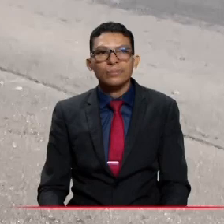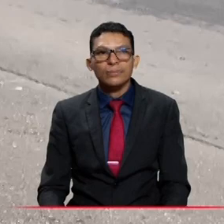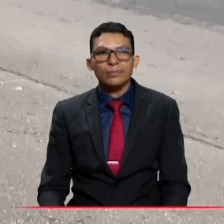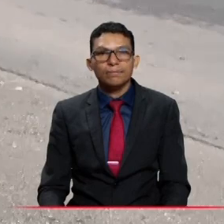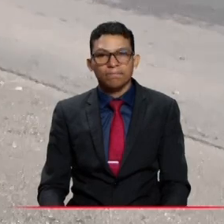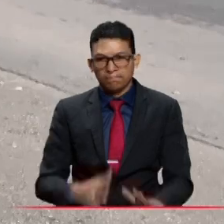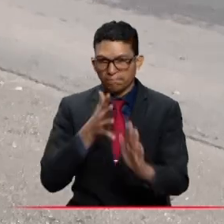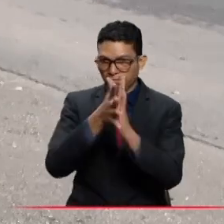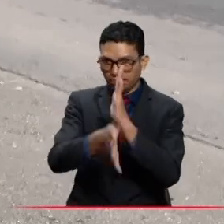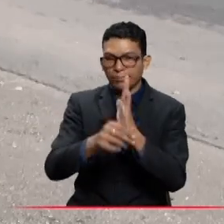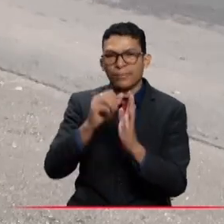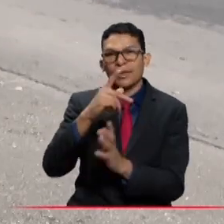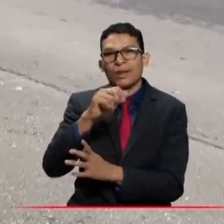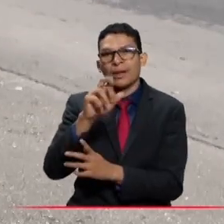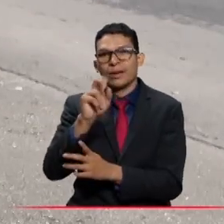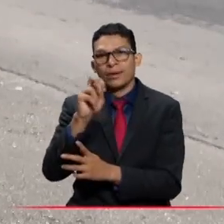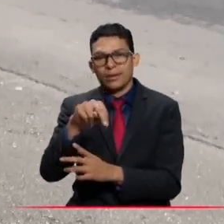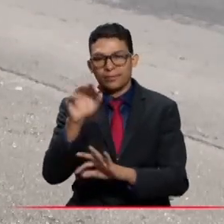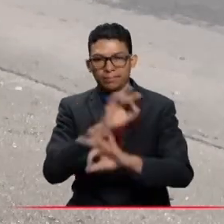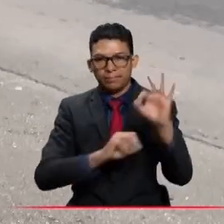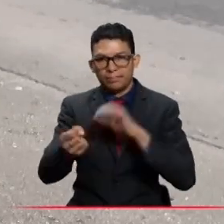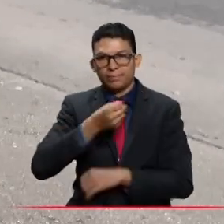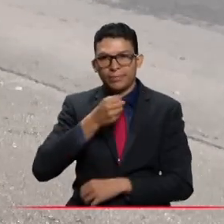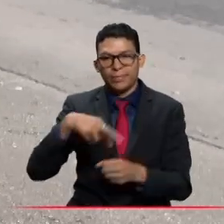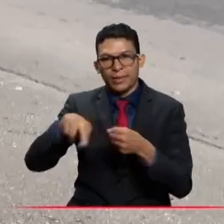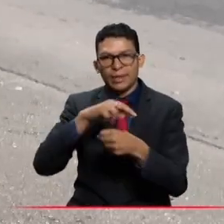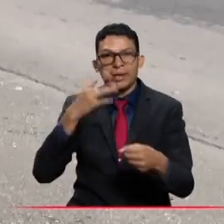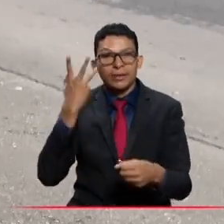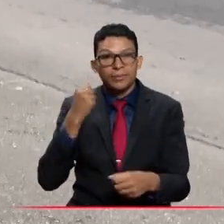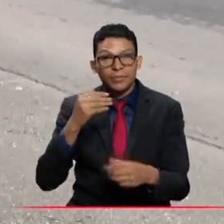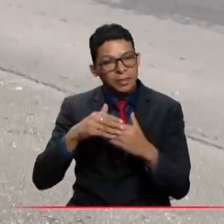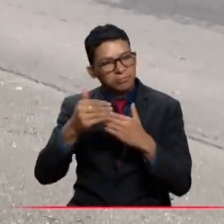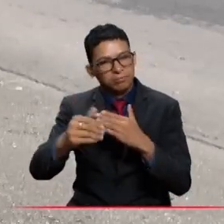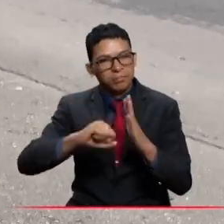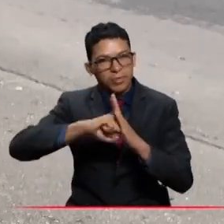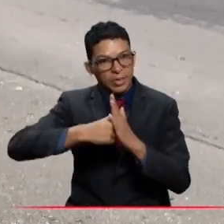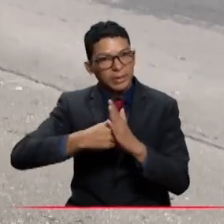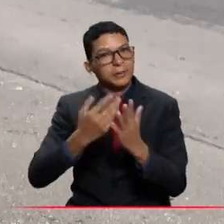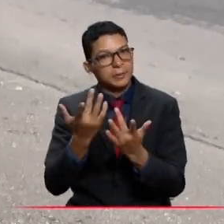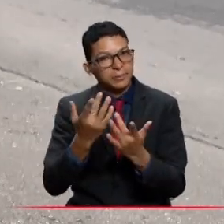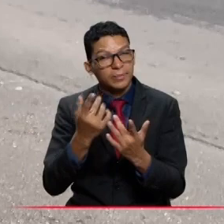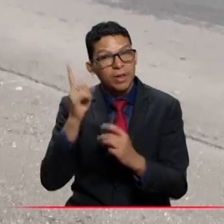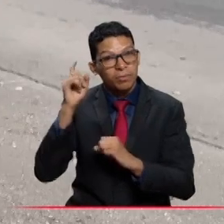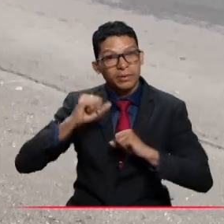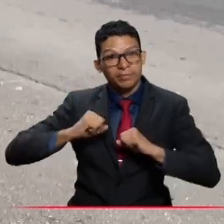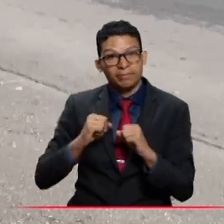Este es un informe de Karen López para Telepacífico Noticias, la región todos los días. Más adelante nos vemos porque en